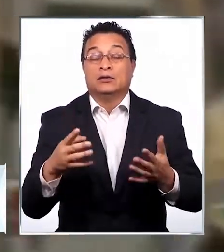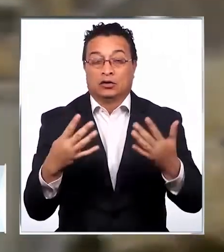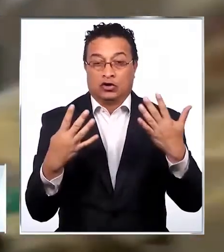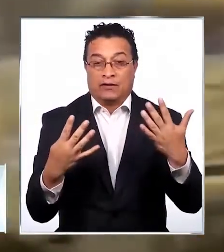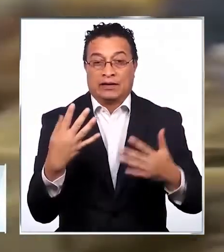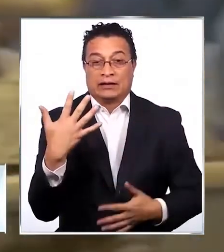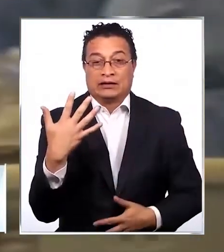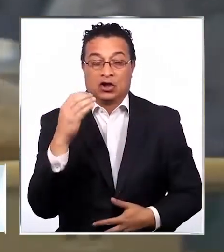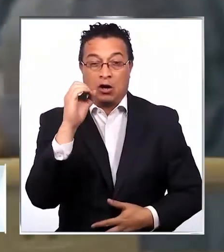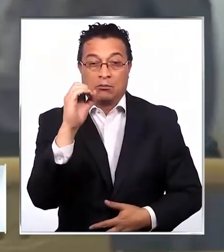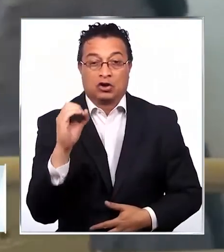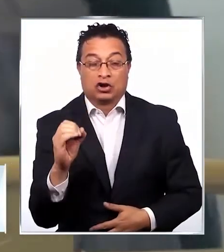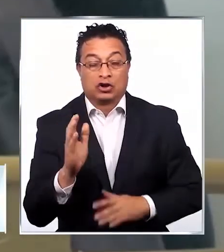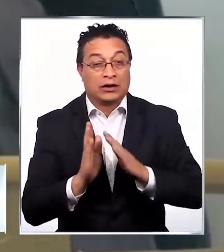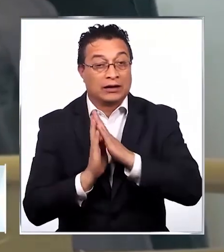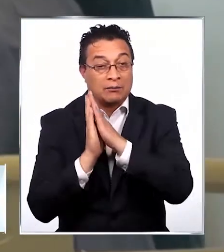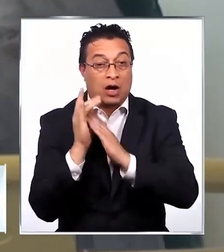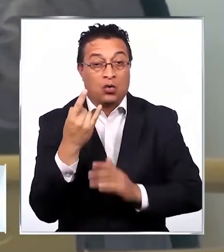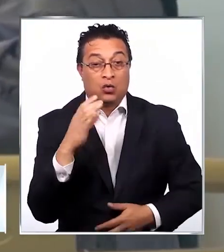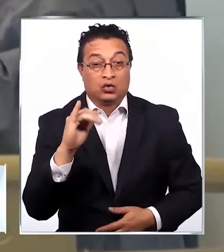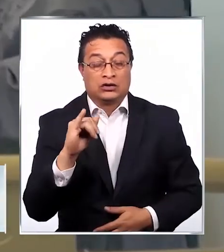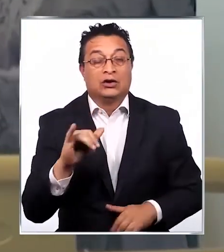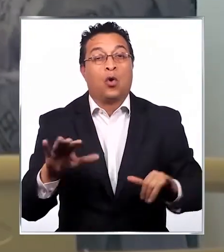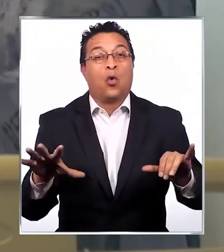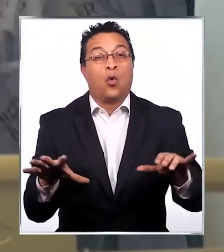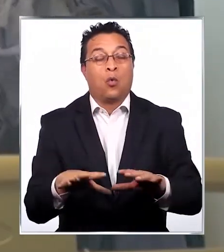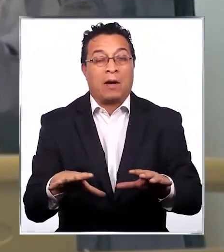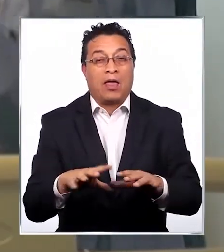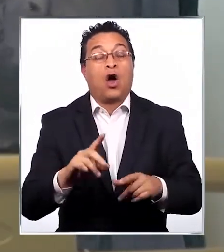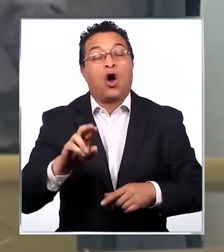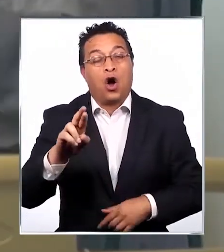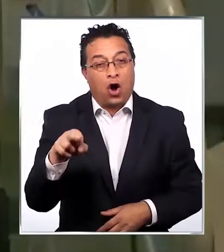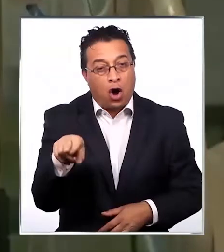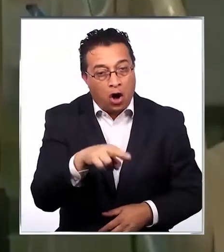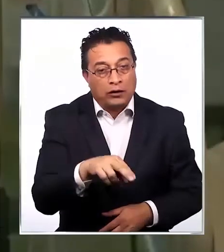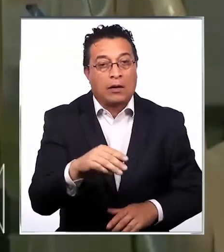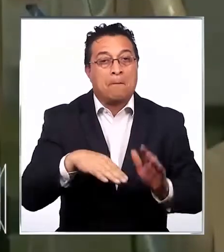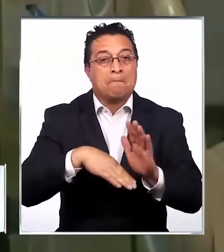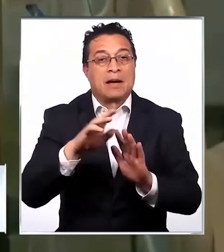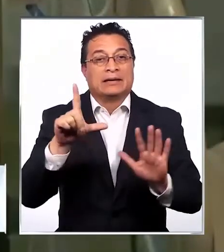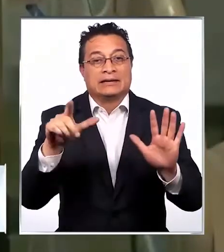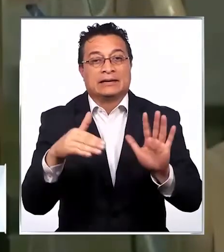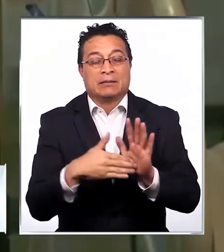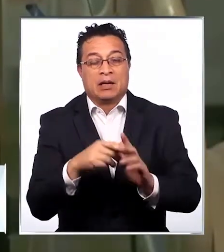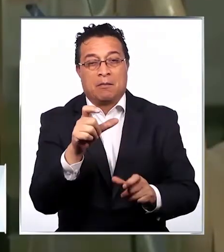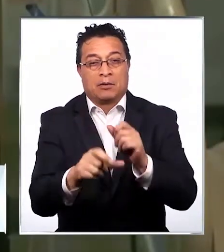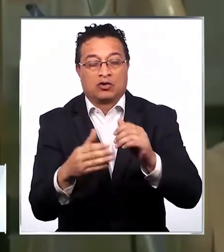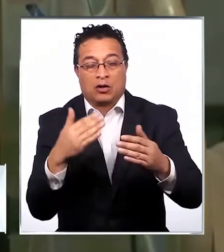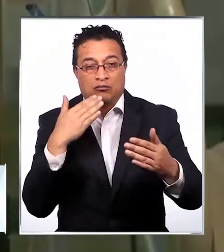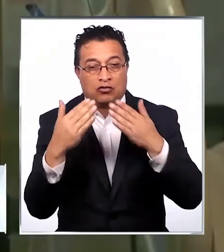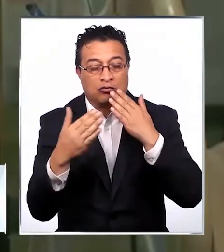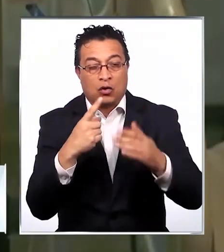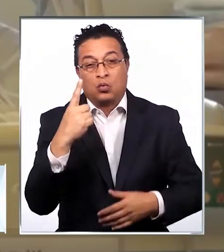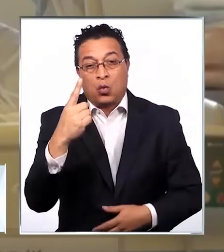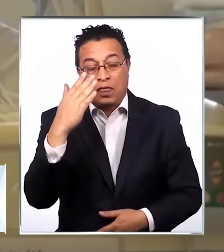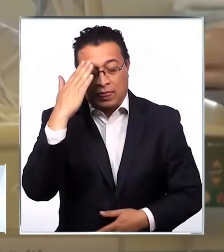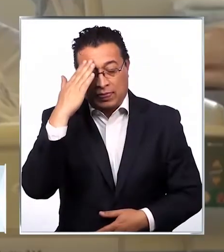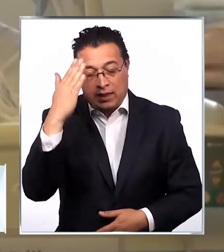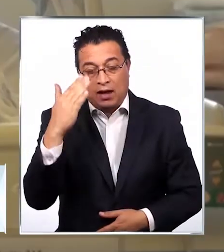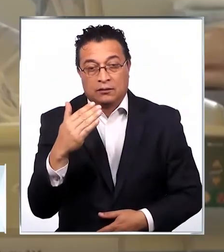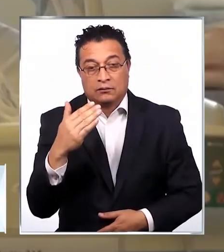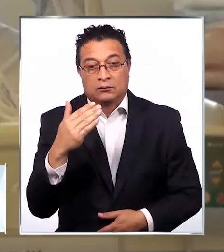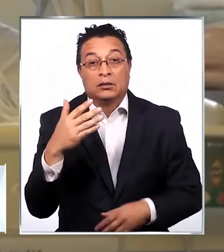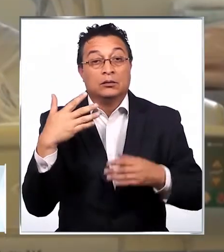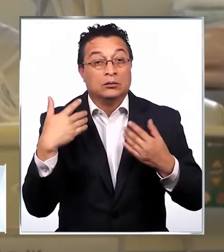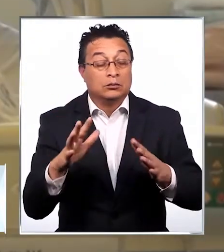que el 95% de las camas UCI están ocupadas y nuevamente más de 7.000 personas se contagiaron en un solo día.